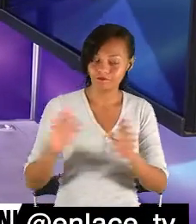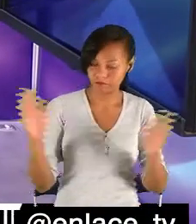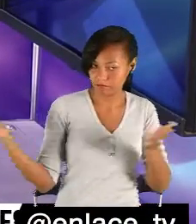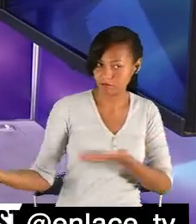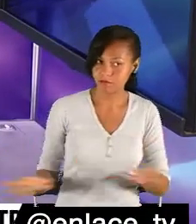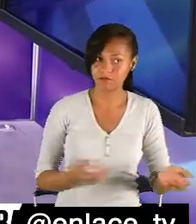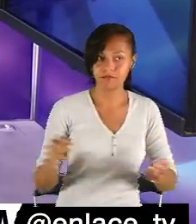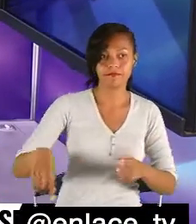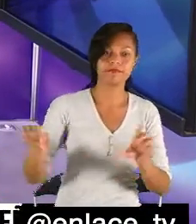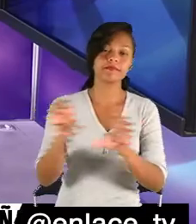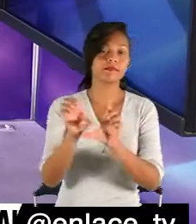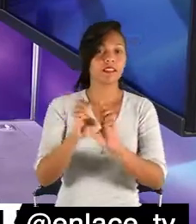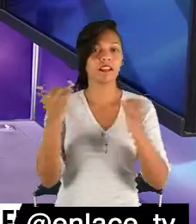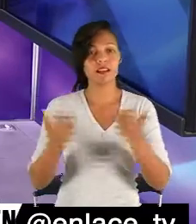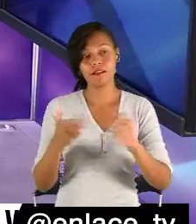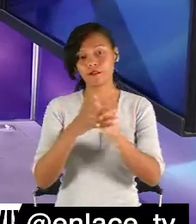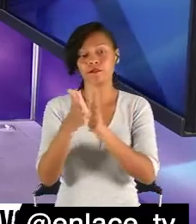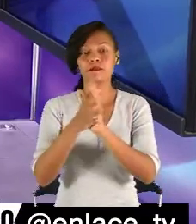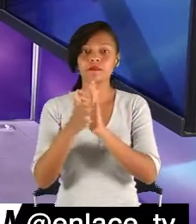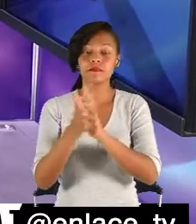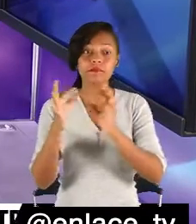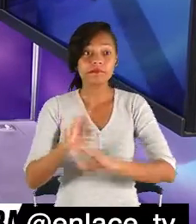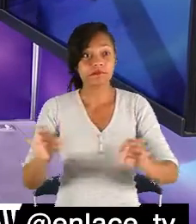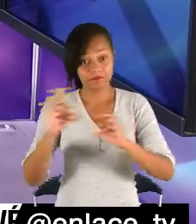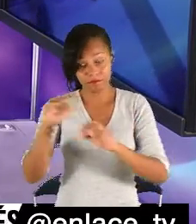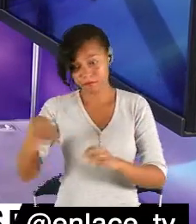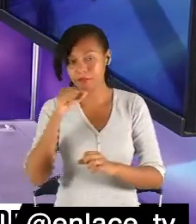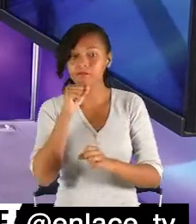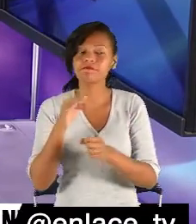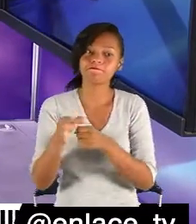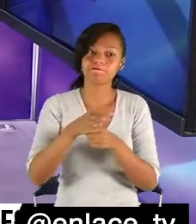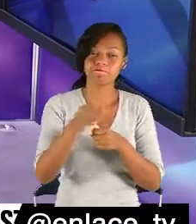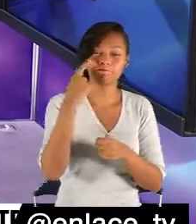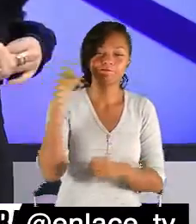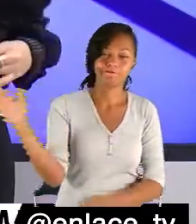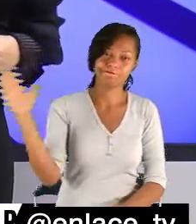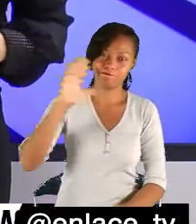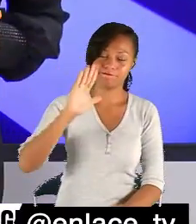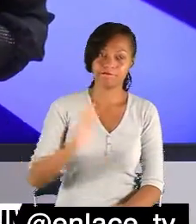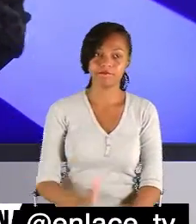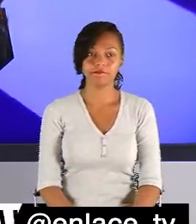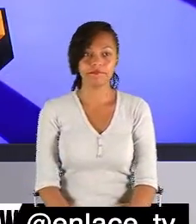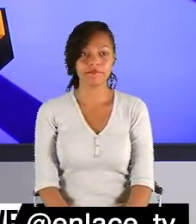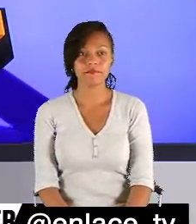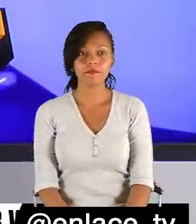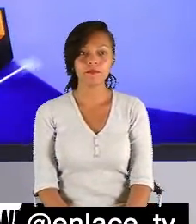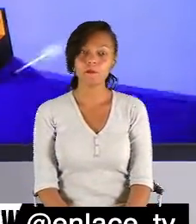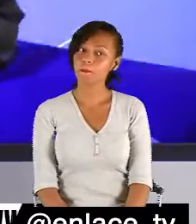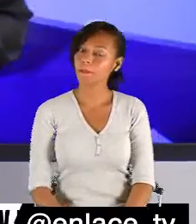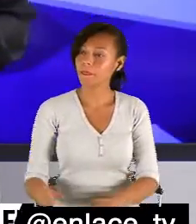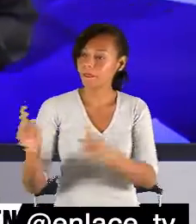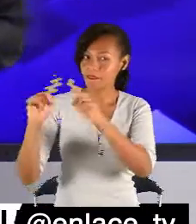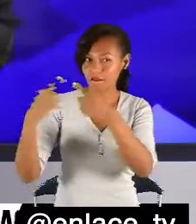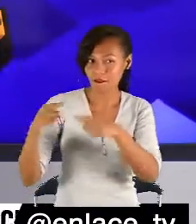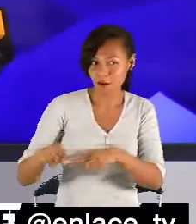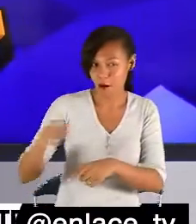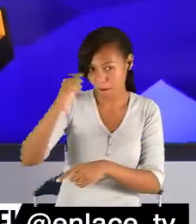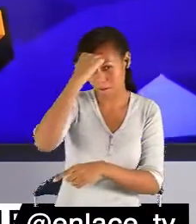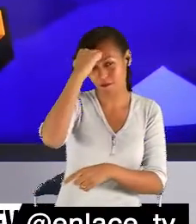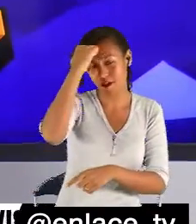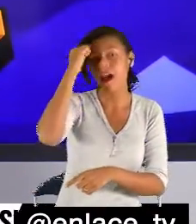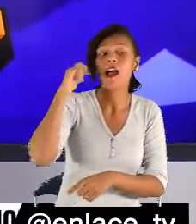de nuestra ciudad y región a continuación veamos nuestros titulares maestros de nuestra ciudad se